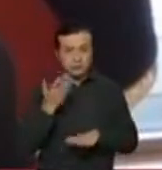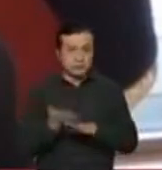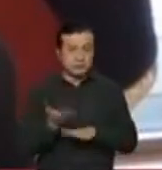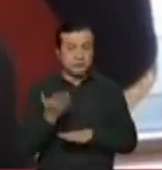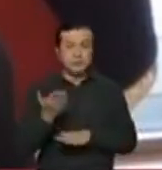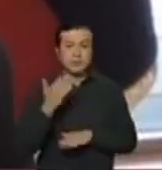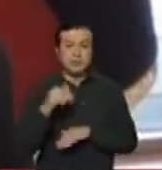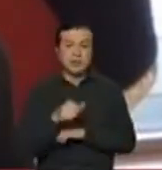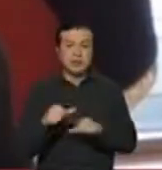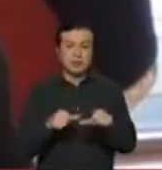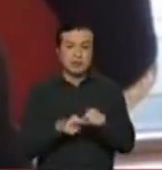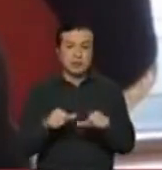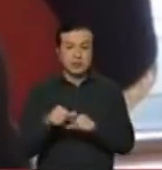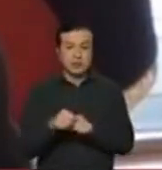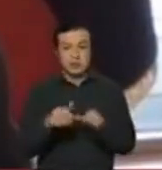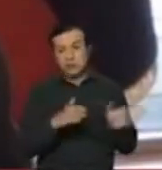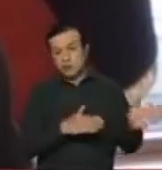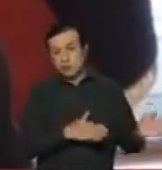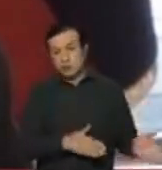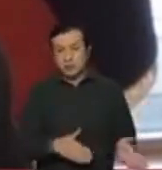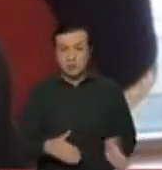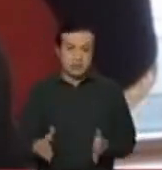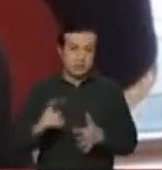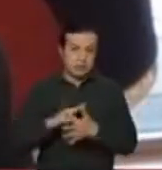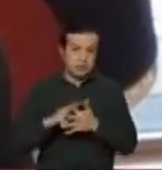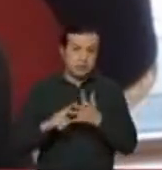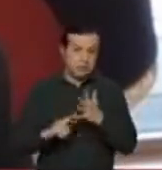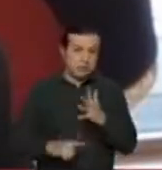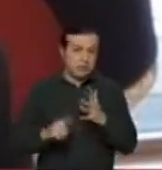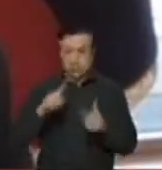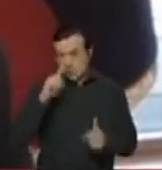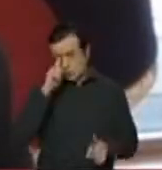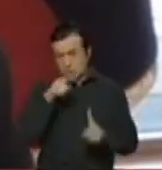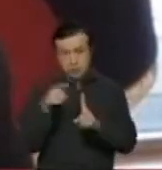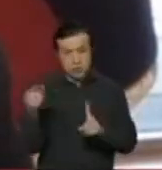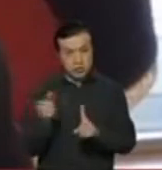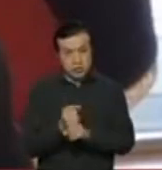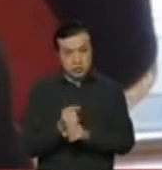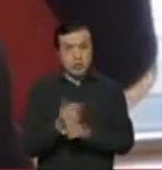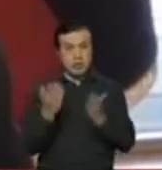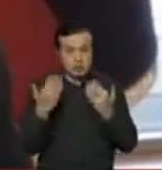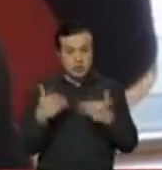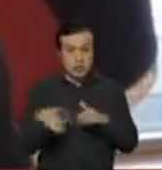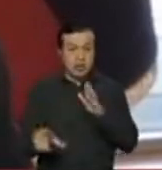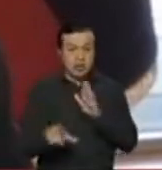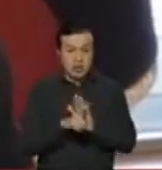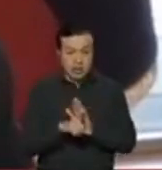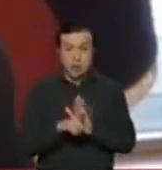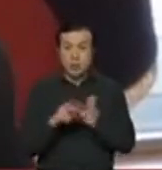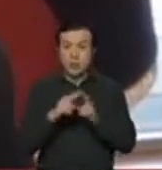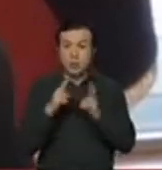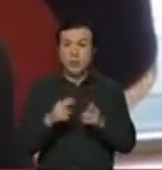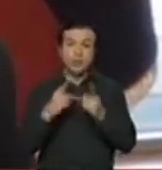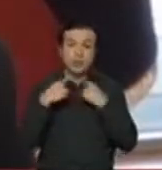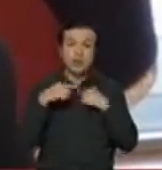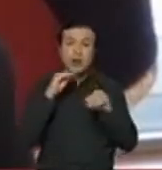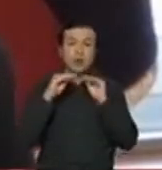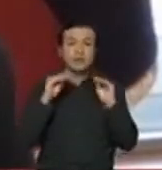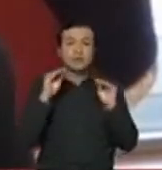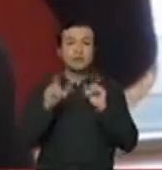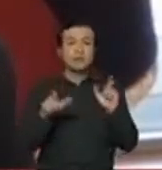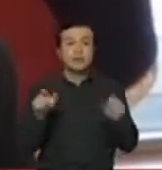de asesoramiento a los propios afiliados, para cumplir con lo que dice la ley humanitaria, tener que